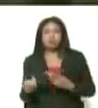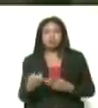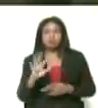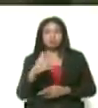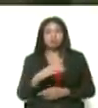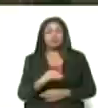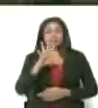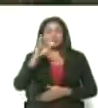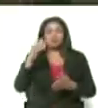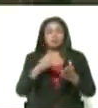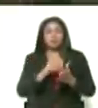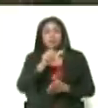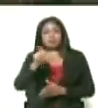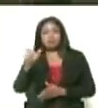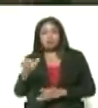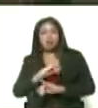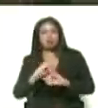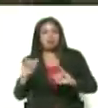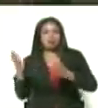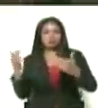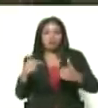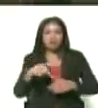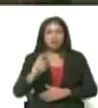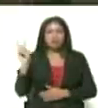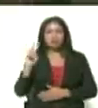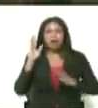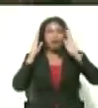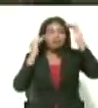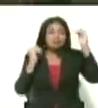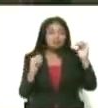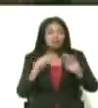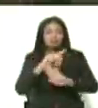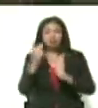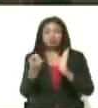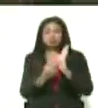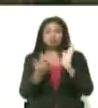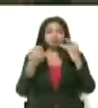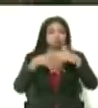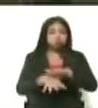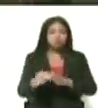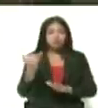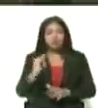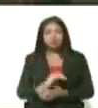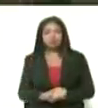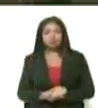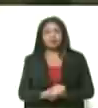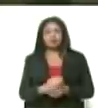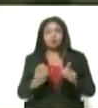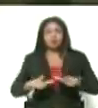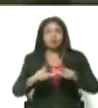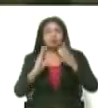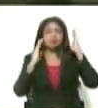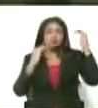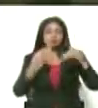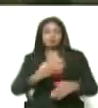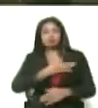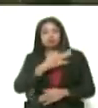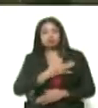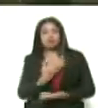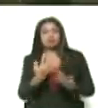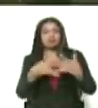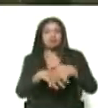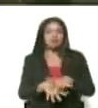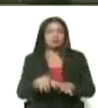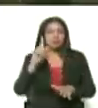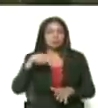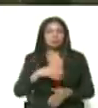aproximadamente 5.000 personas que están siendo atendidas integralmente en los puestos de atención social integral,